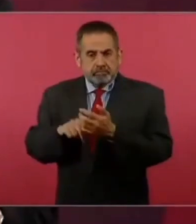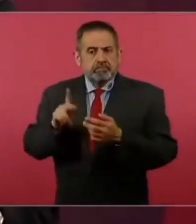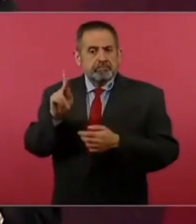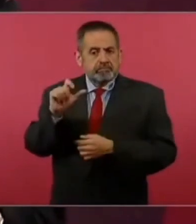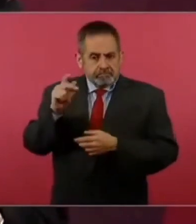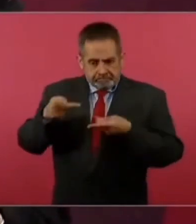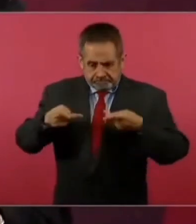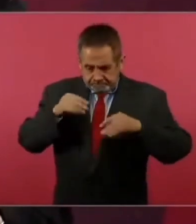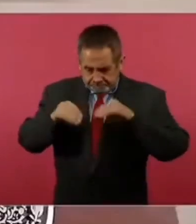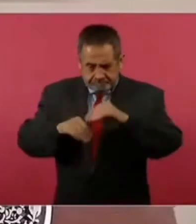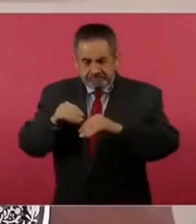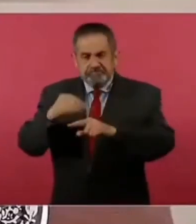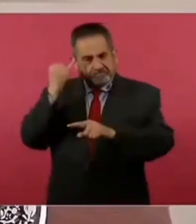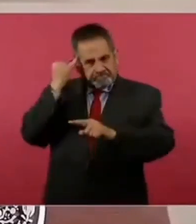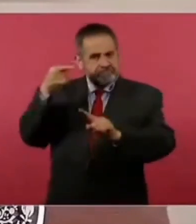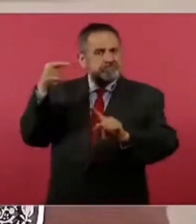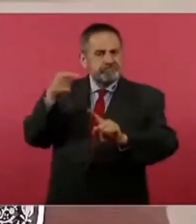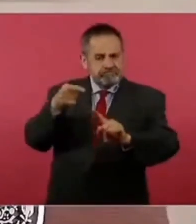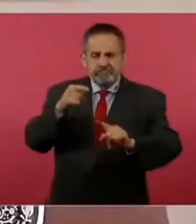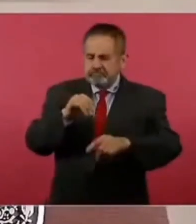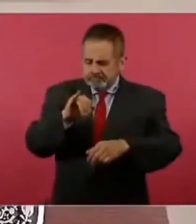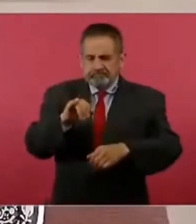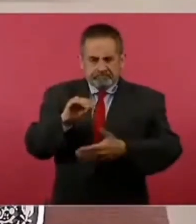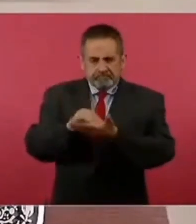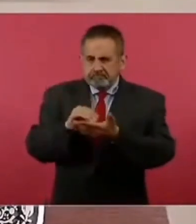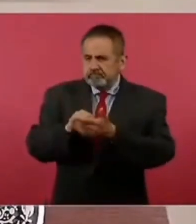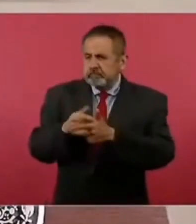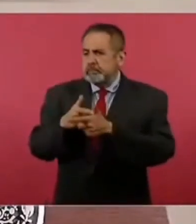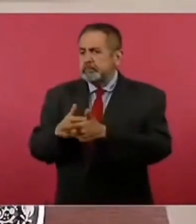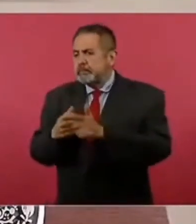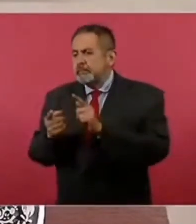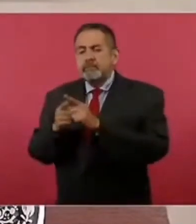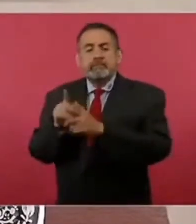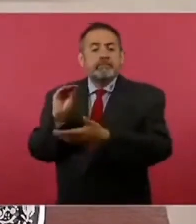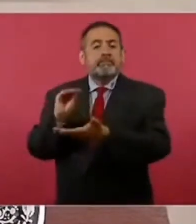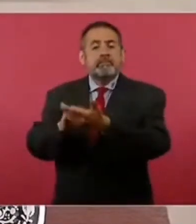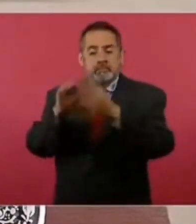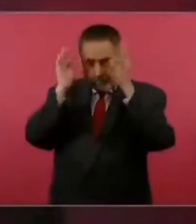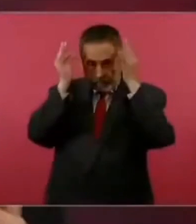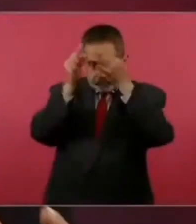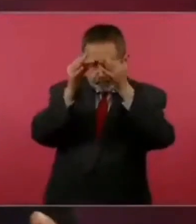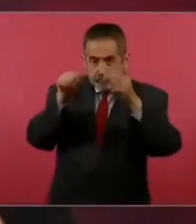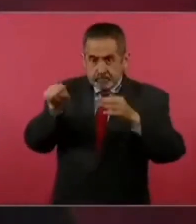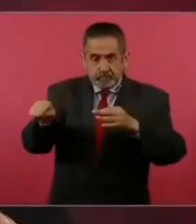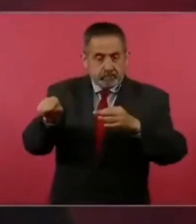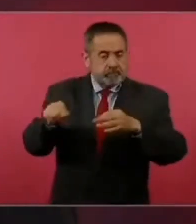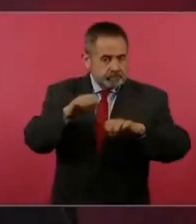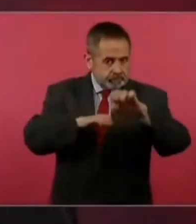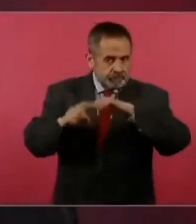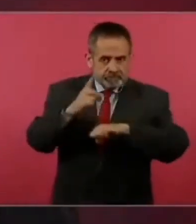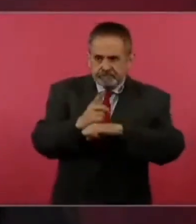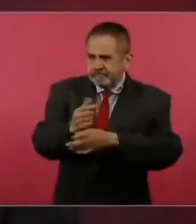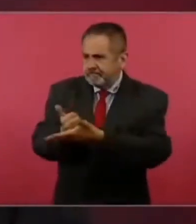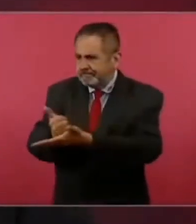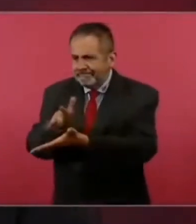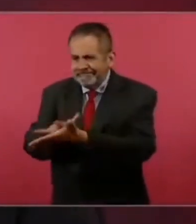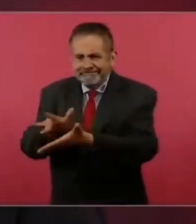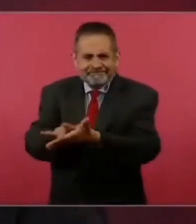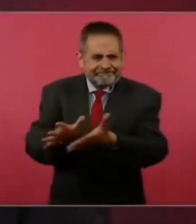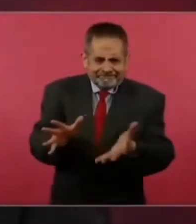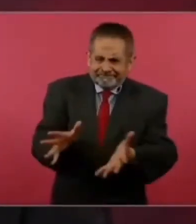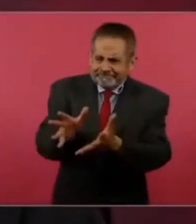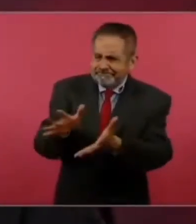con este propósito de seguir fortaleciendo los consulados y ayudando a